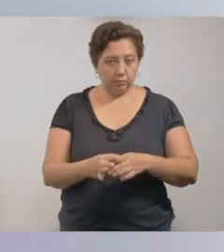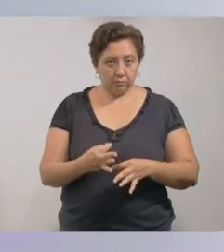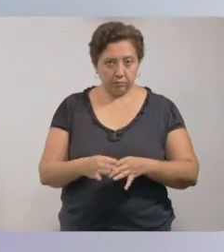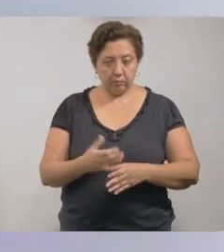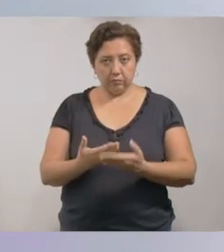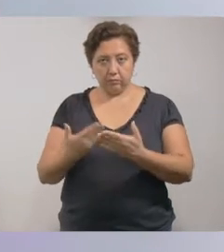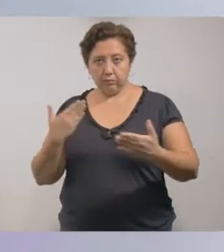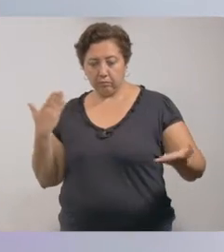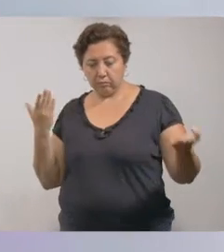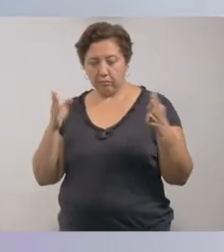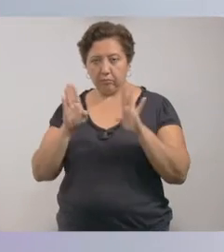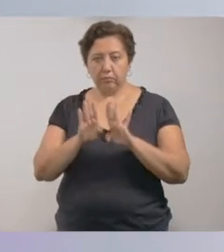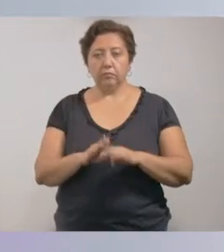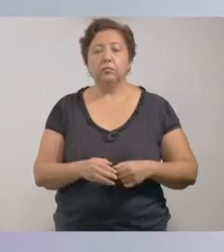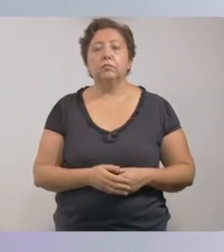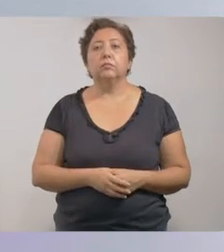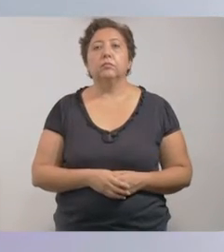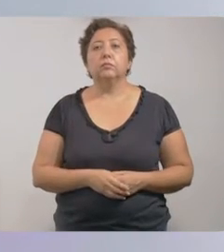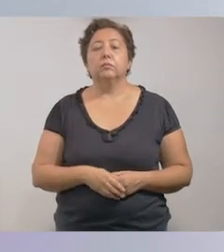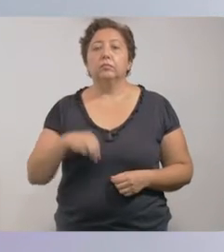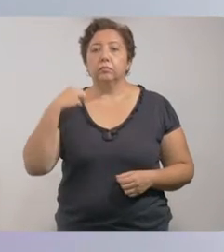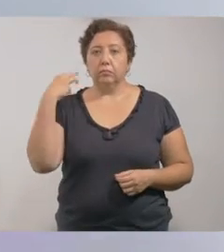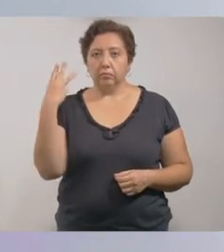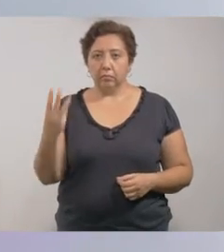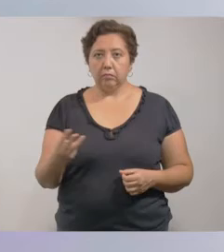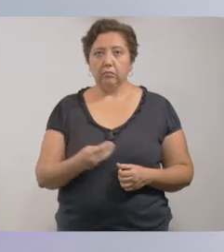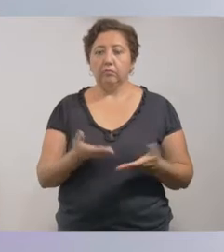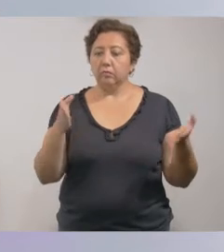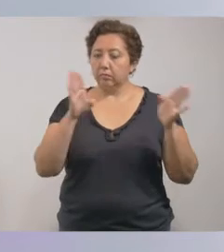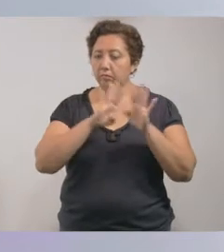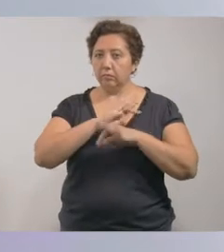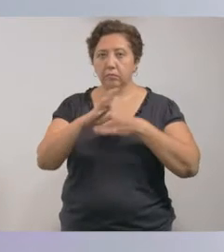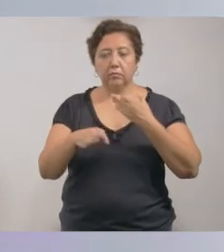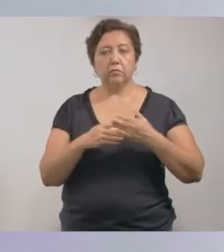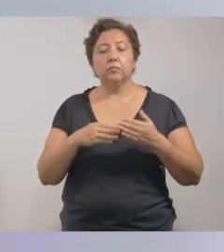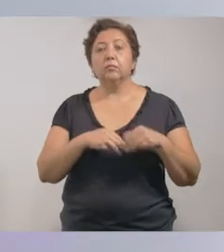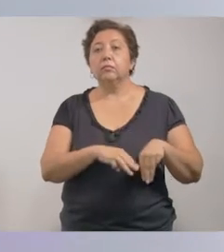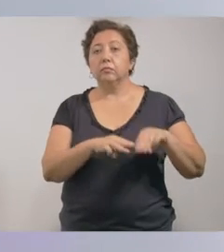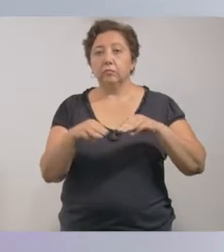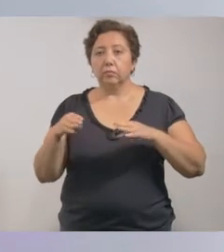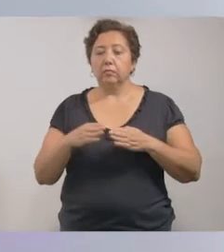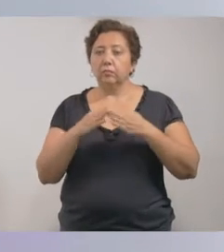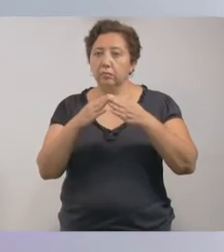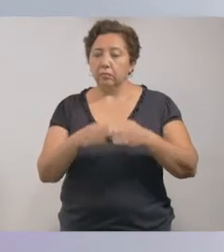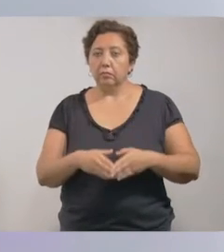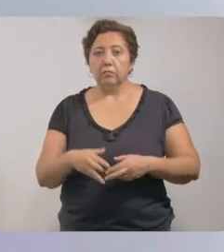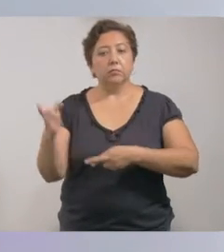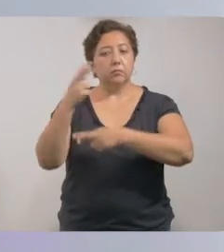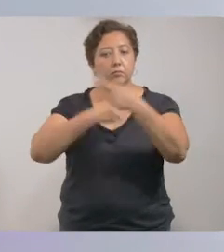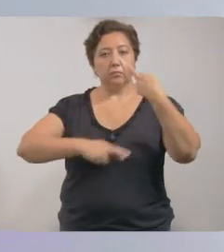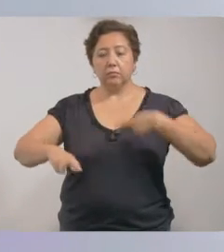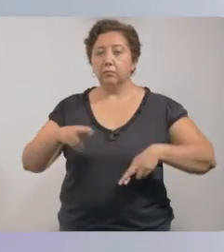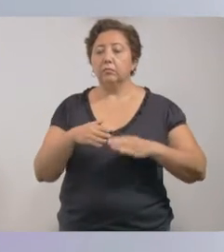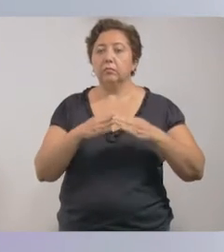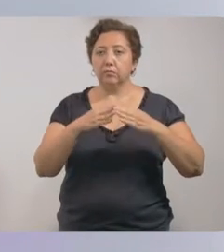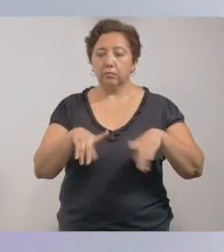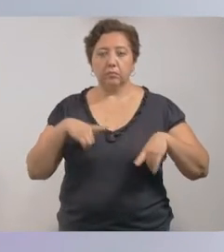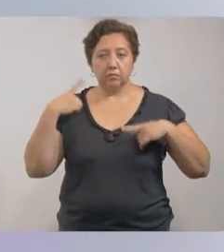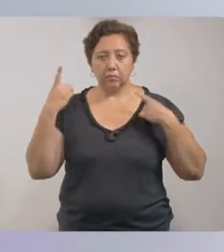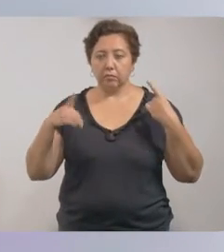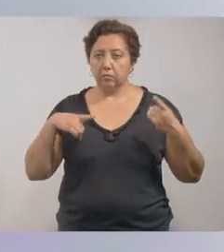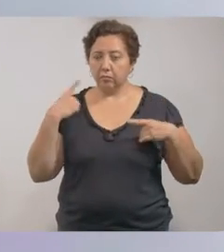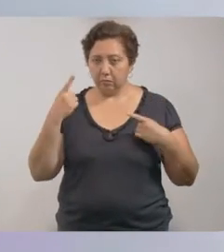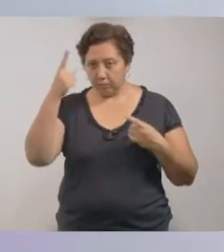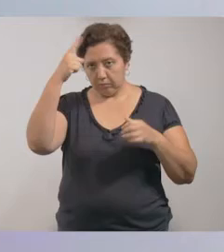antes de los cierres viales ya mencionados se cierran todas las marinas y se ordena el inmediato regreso de todas las embarcaciones recreativas